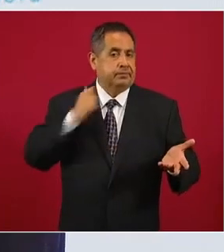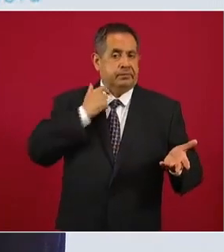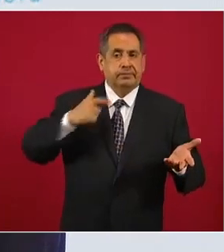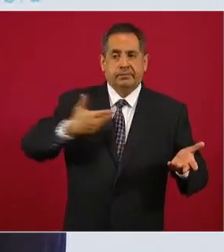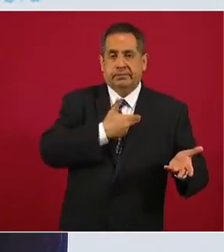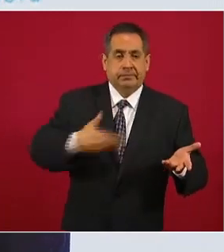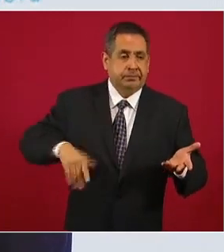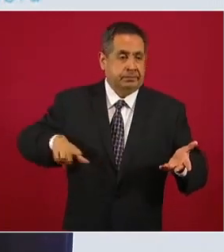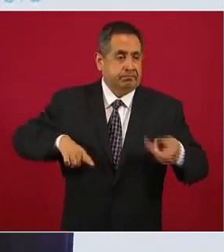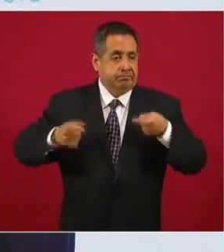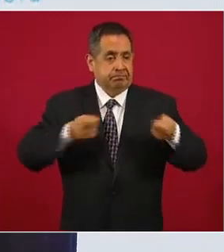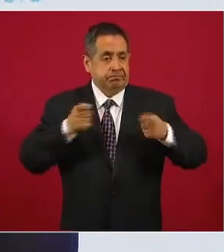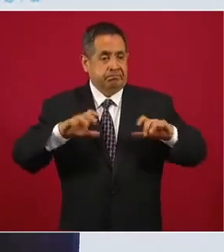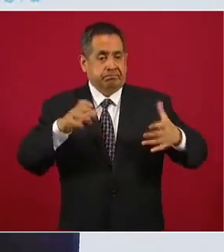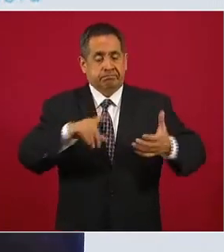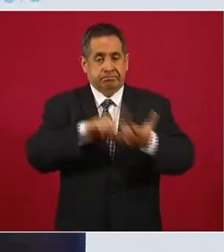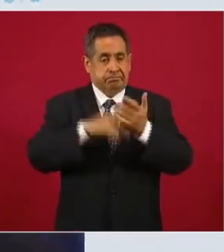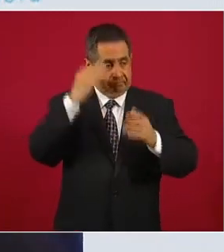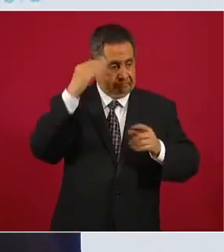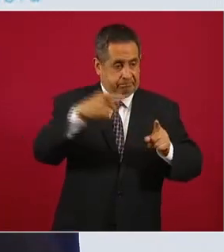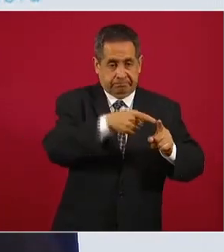gobernaron en ese lapso.